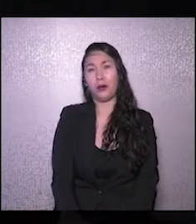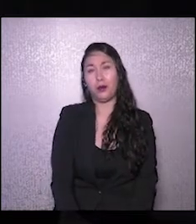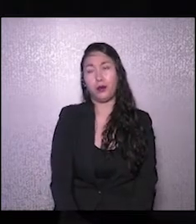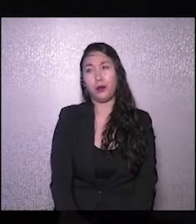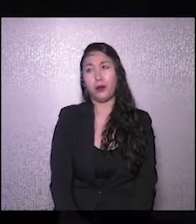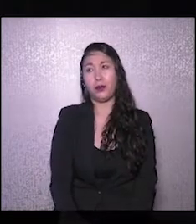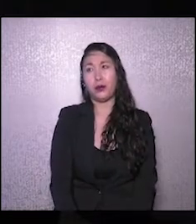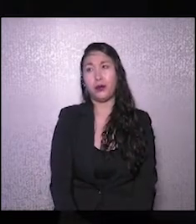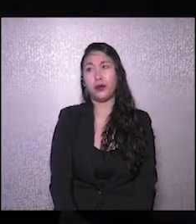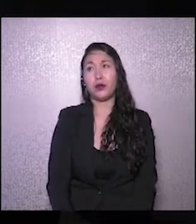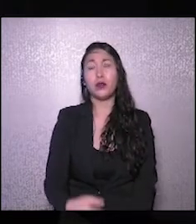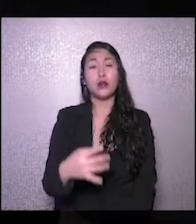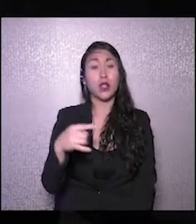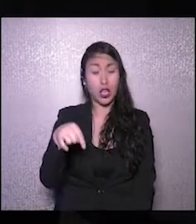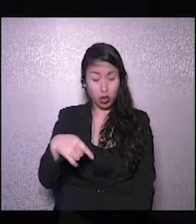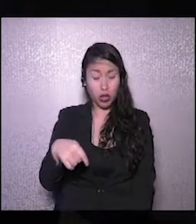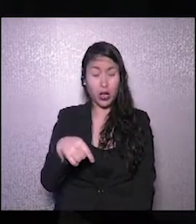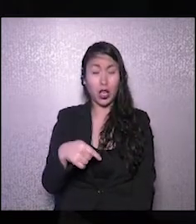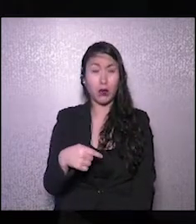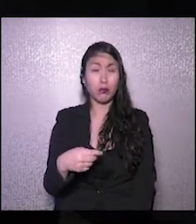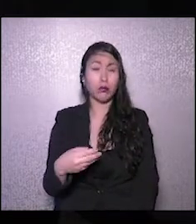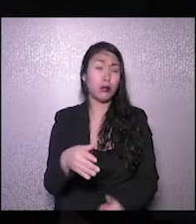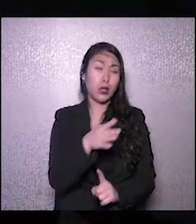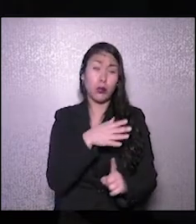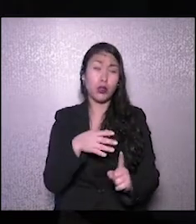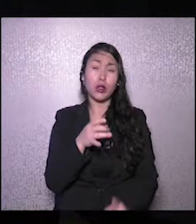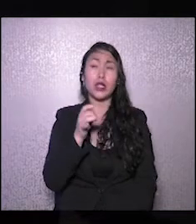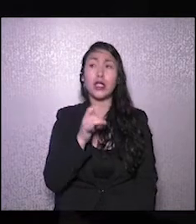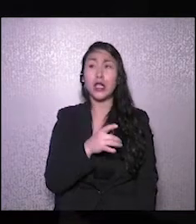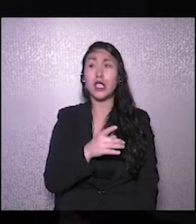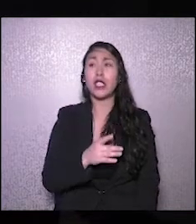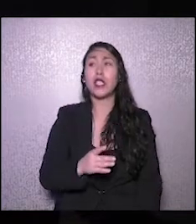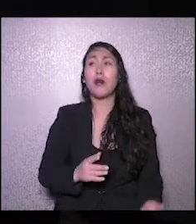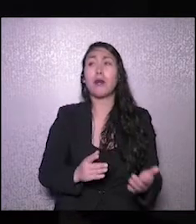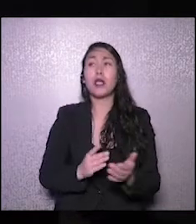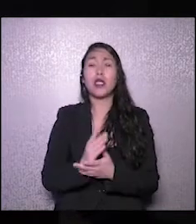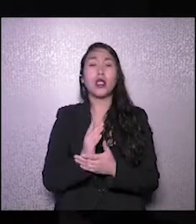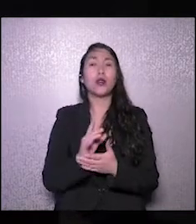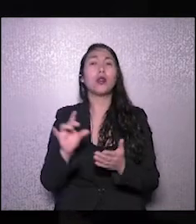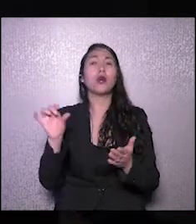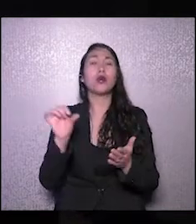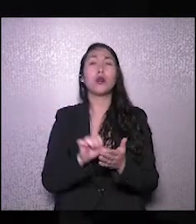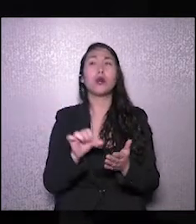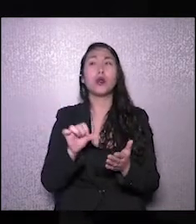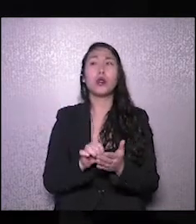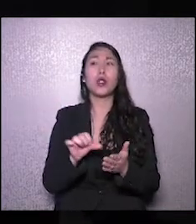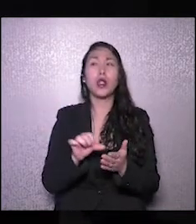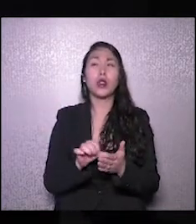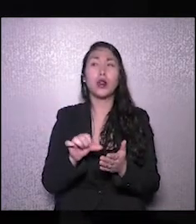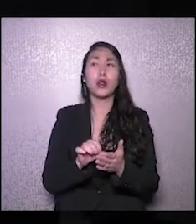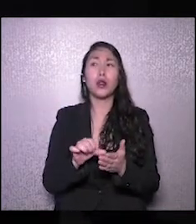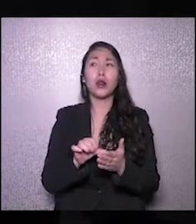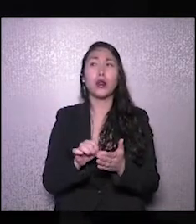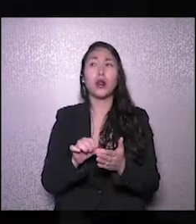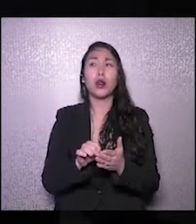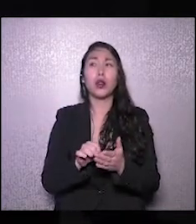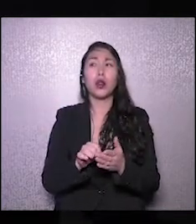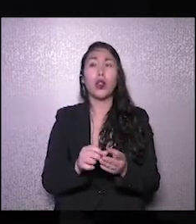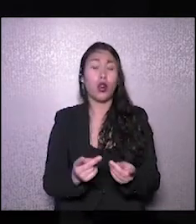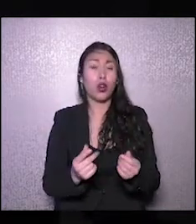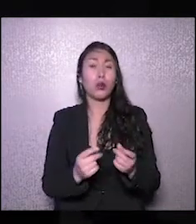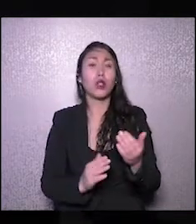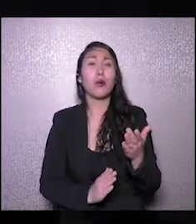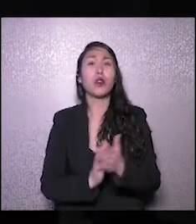Yo soy optimista de lo que está pasando en Chile. Se está levantando un centro de interoperabilidad que se financió con recursos de Corfo el año